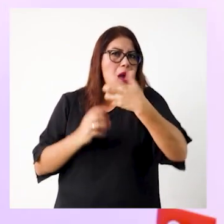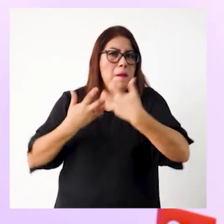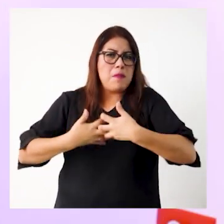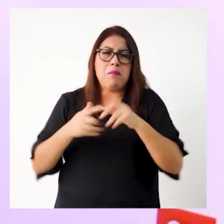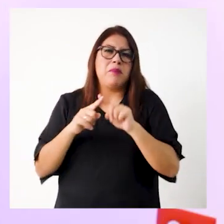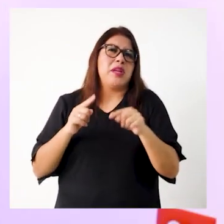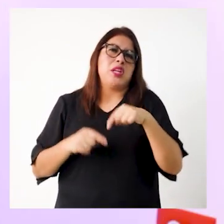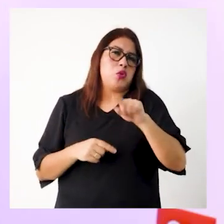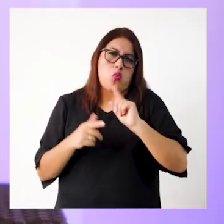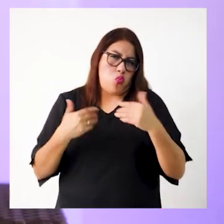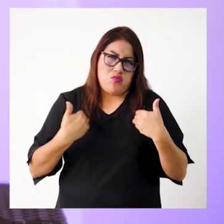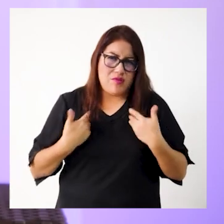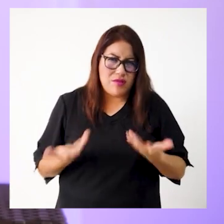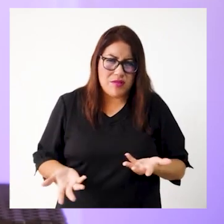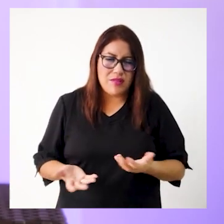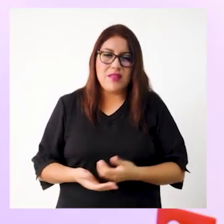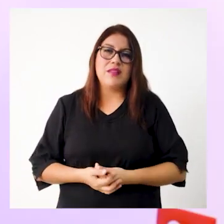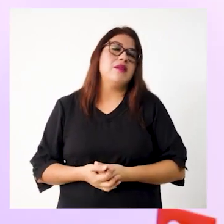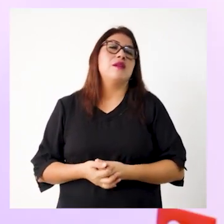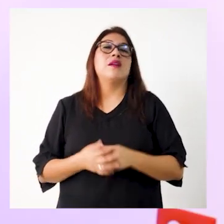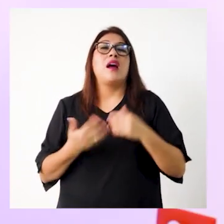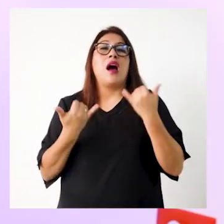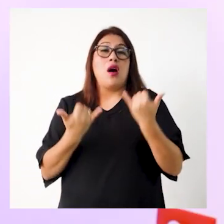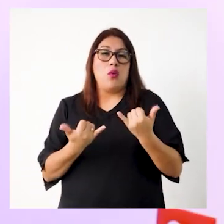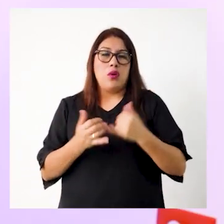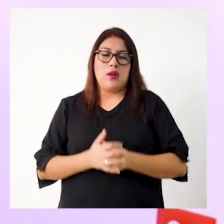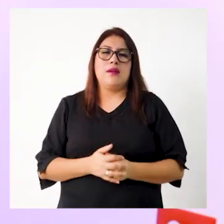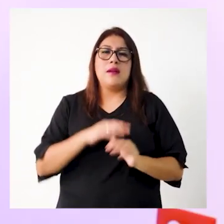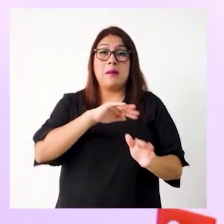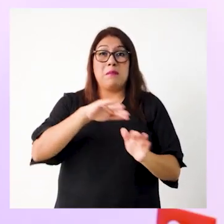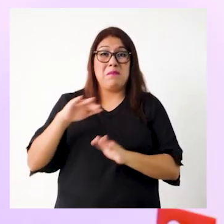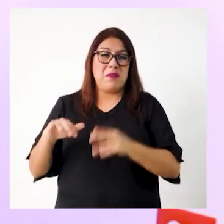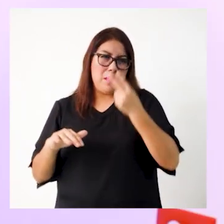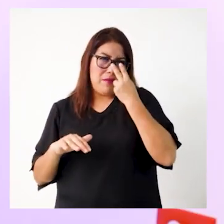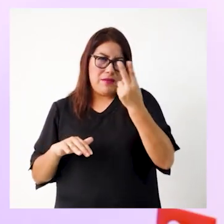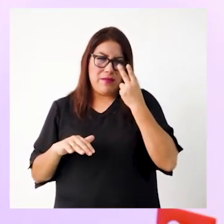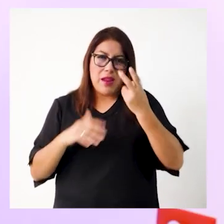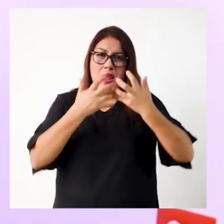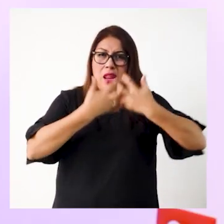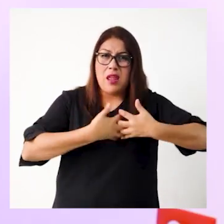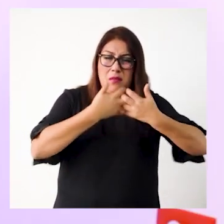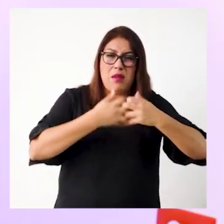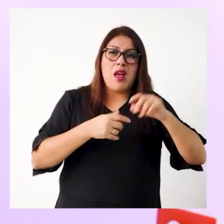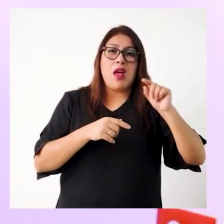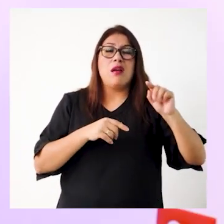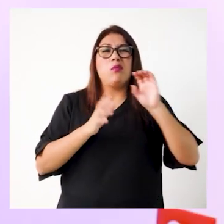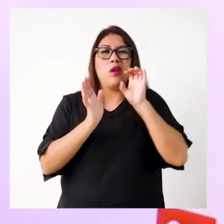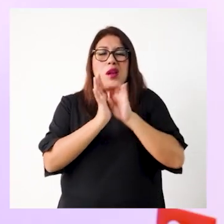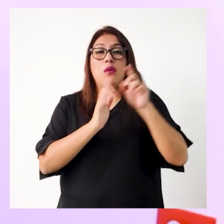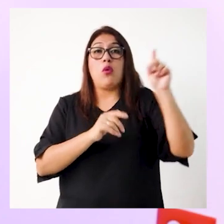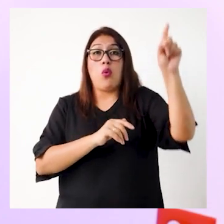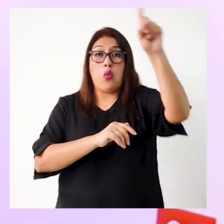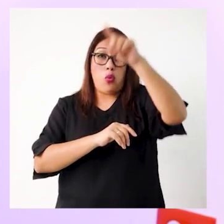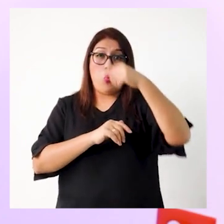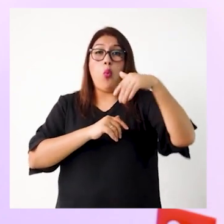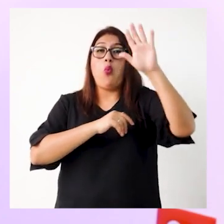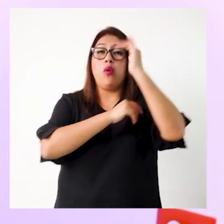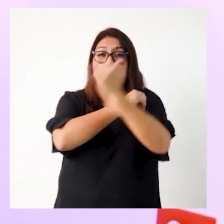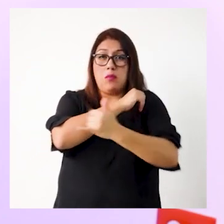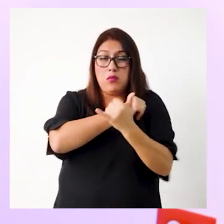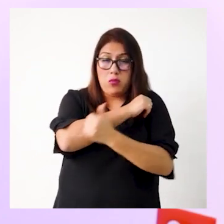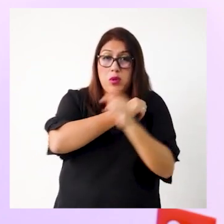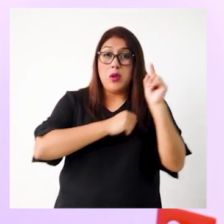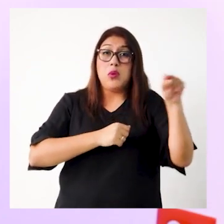Sin embargo, no las tienen. Pues, ocurre lo que tú estás diciendo. Y es peor el caso de empresas que tienen casa matriz en otros países y en otros países